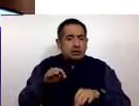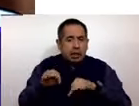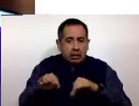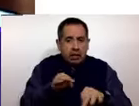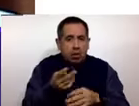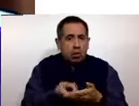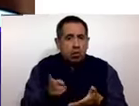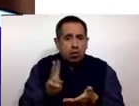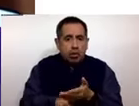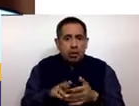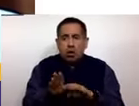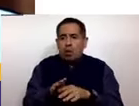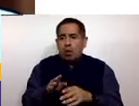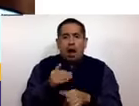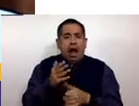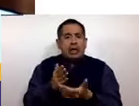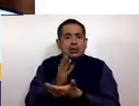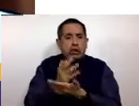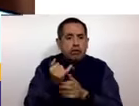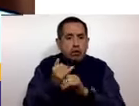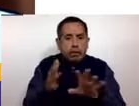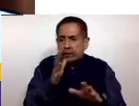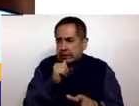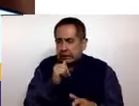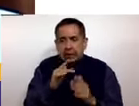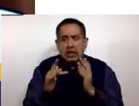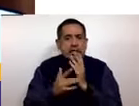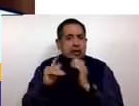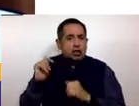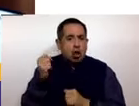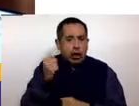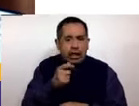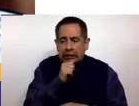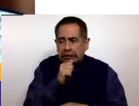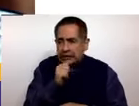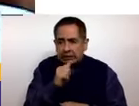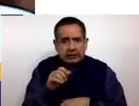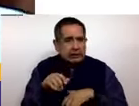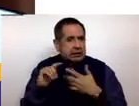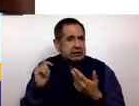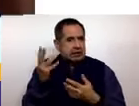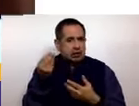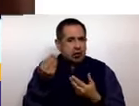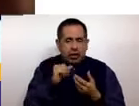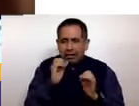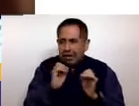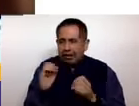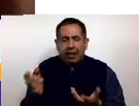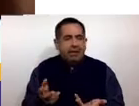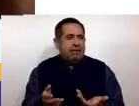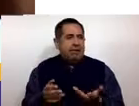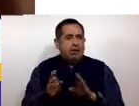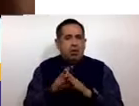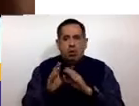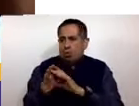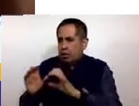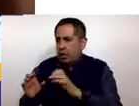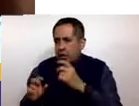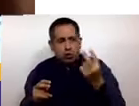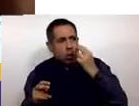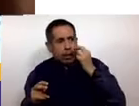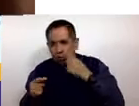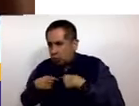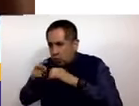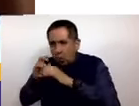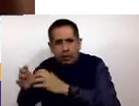de acceso a la información, de acceso a la tecnología, de invisibilización de los cuidados, y